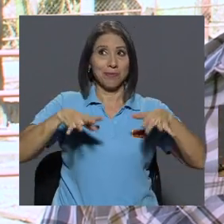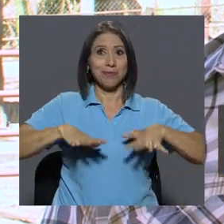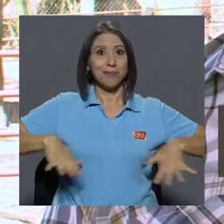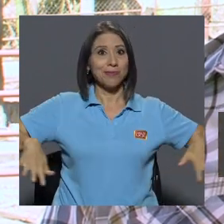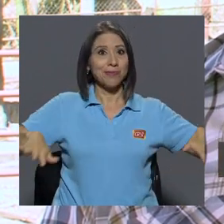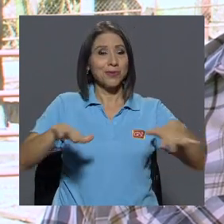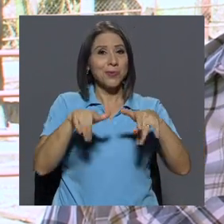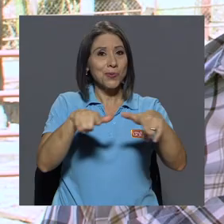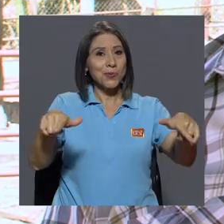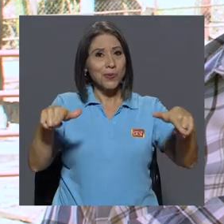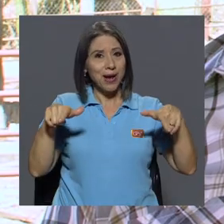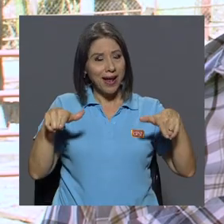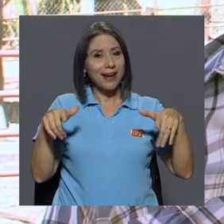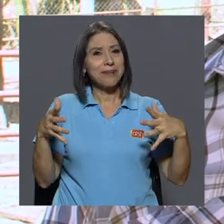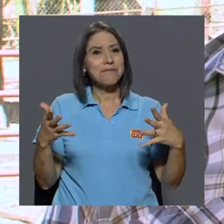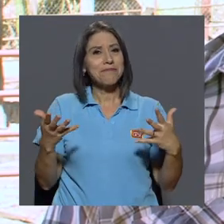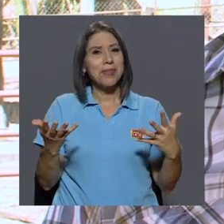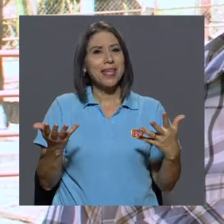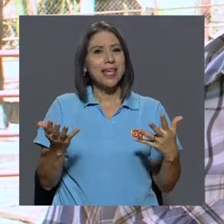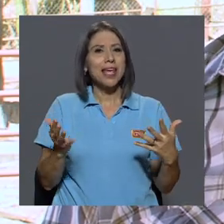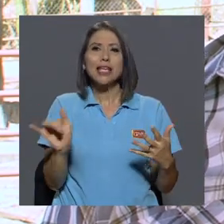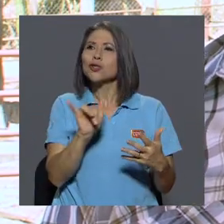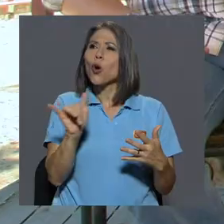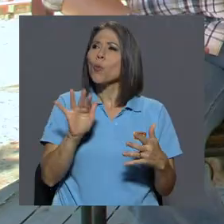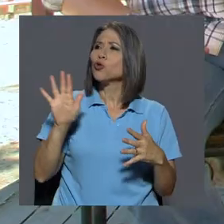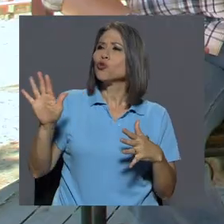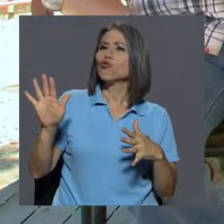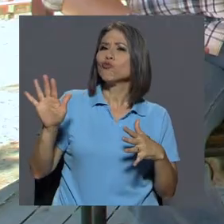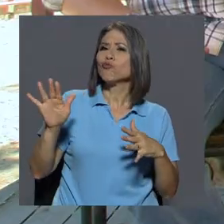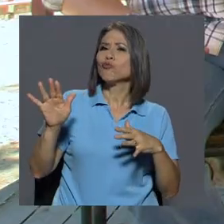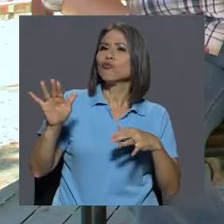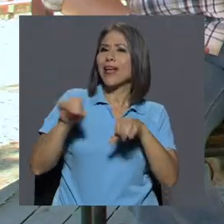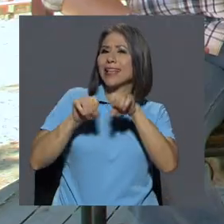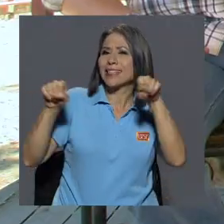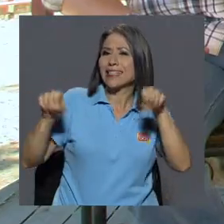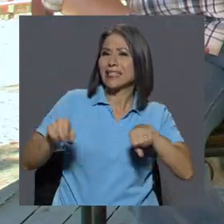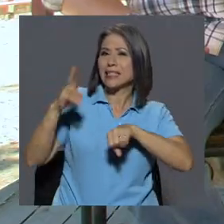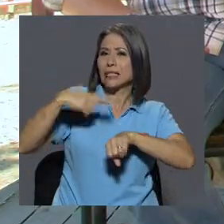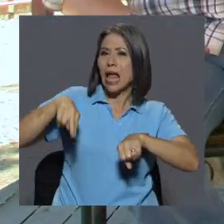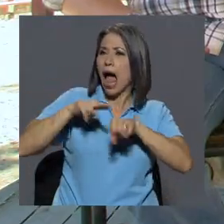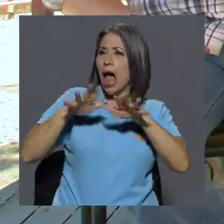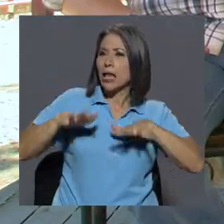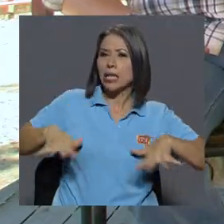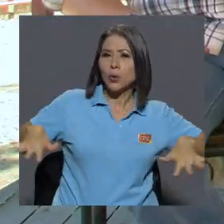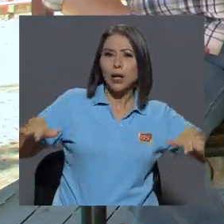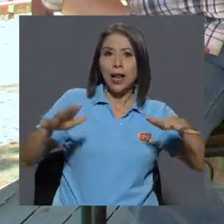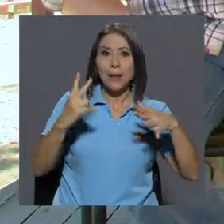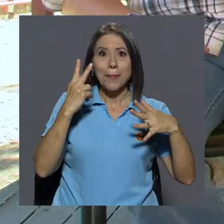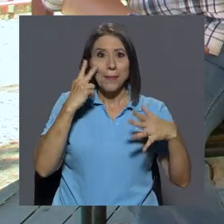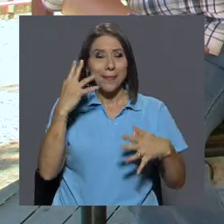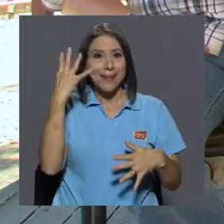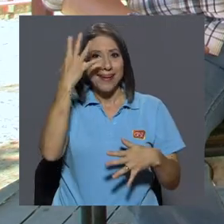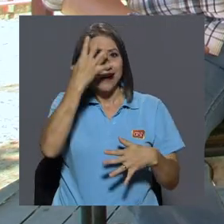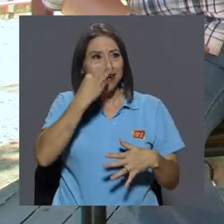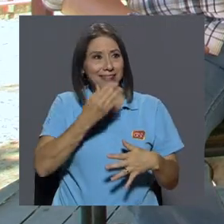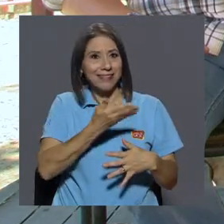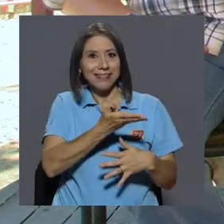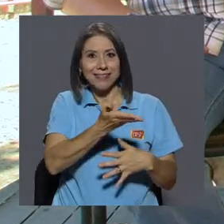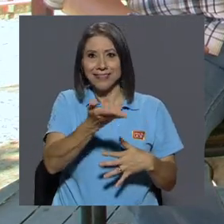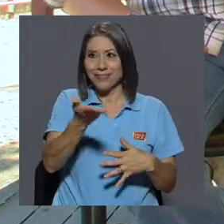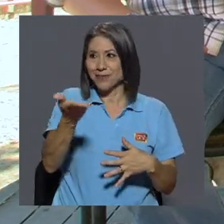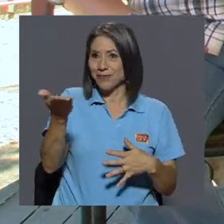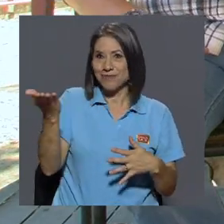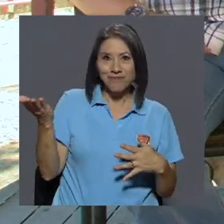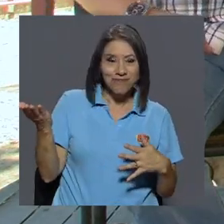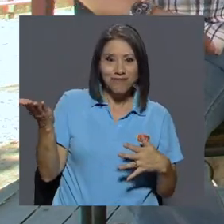que casualmente es como su ecosistema. Vea qué lugar más lindo, donde